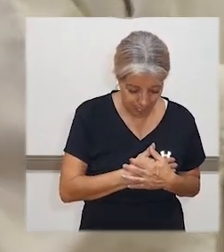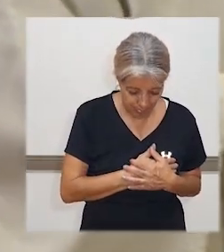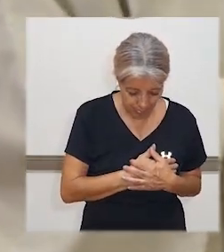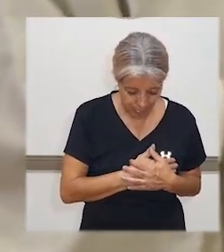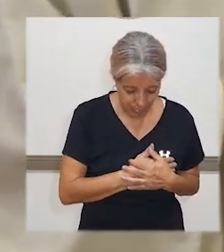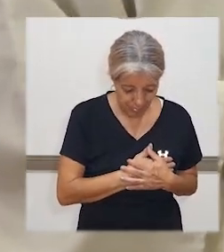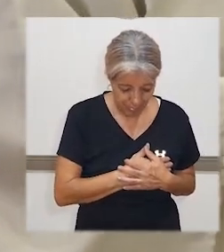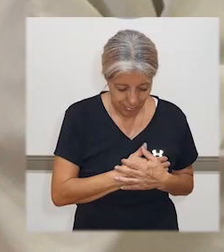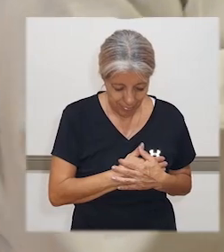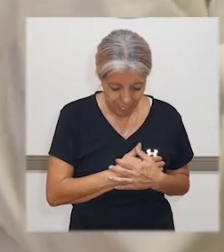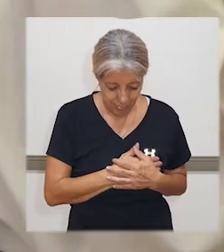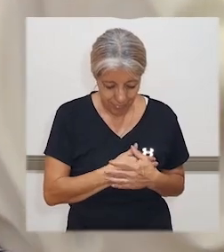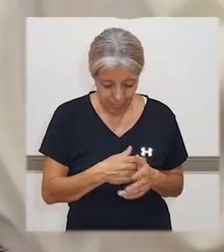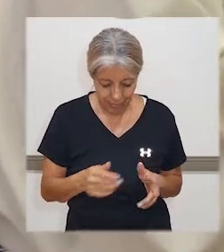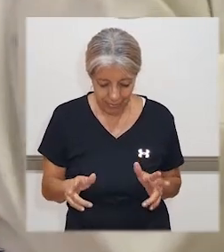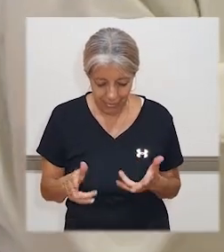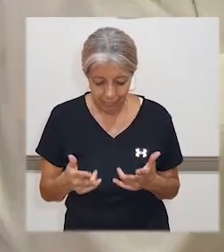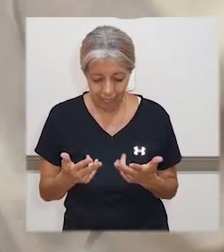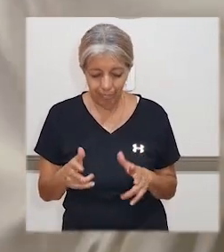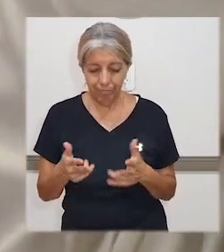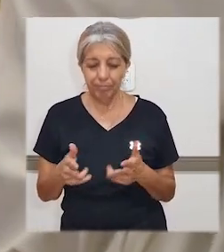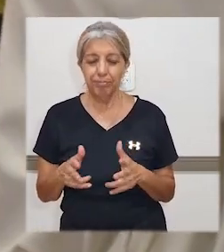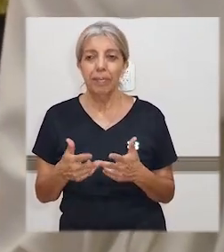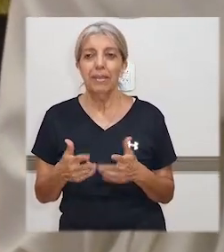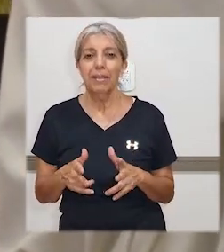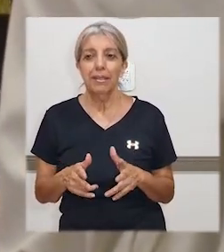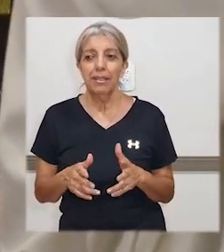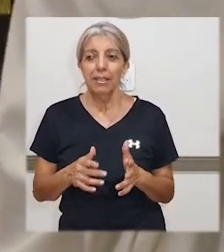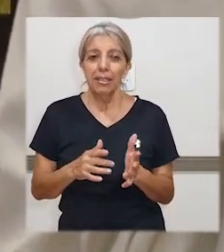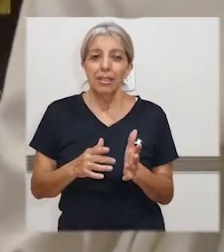Has venido a la orilla,